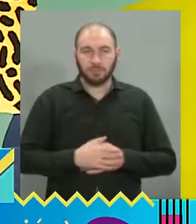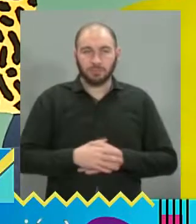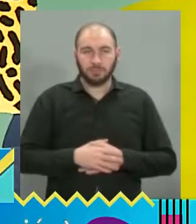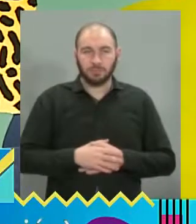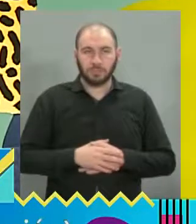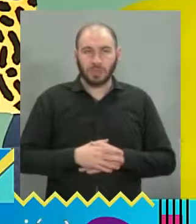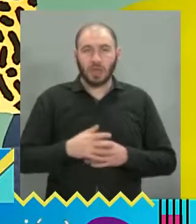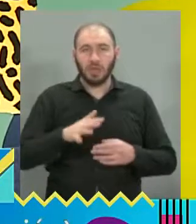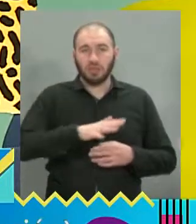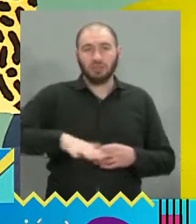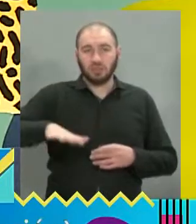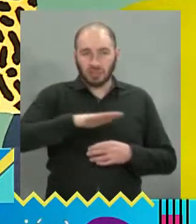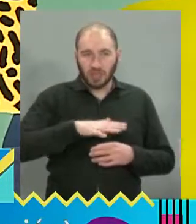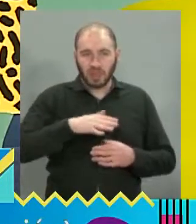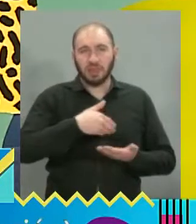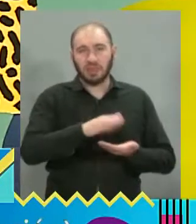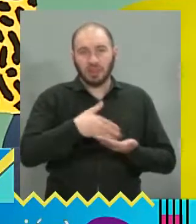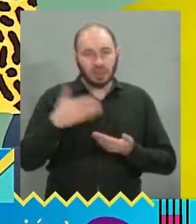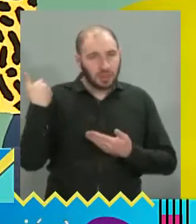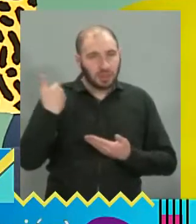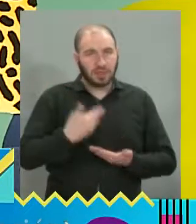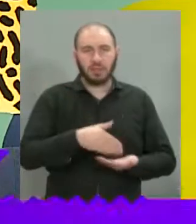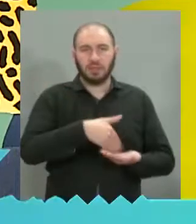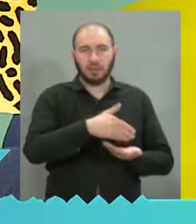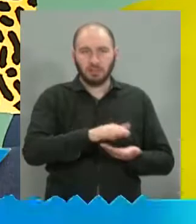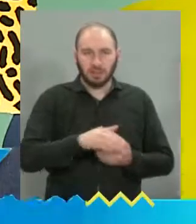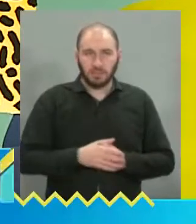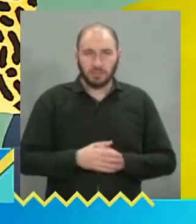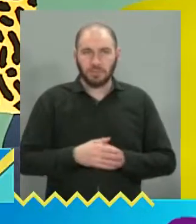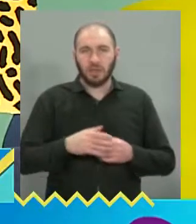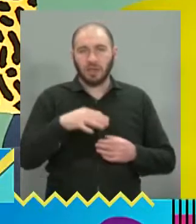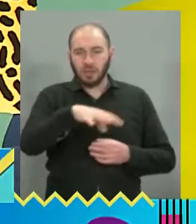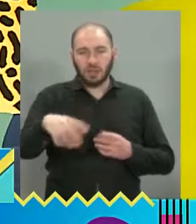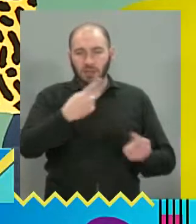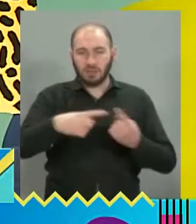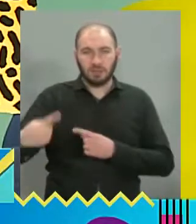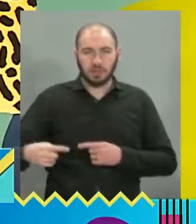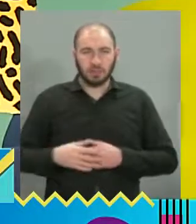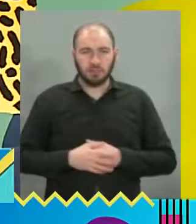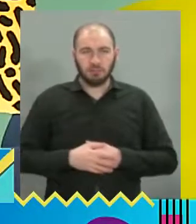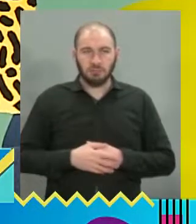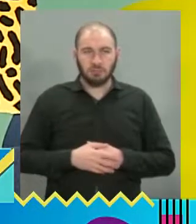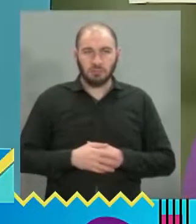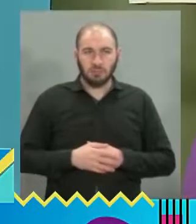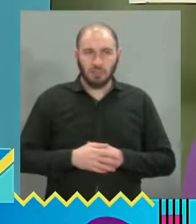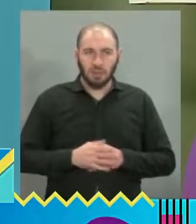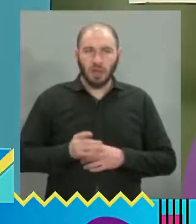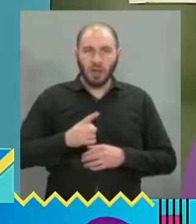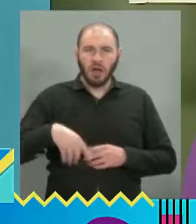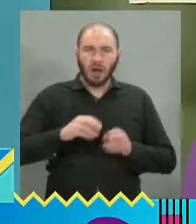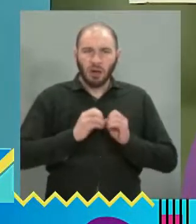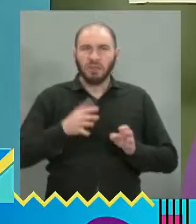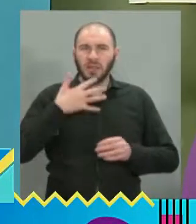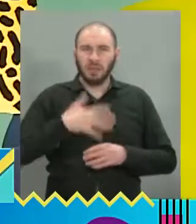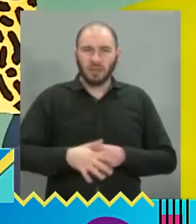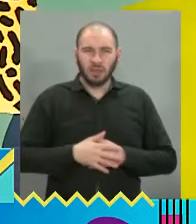a través de una sociedad que nos discriminó históricamente en diferentes ámbitos, empecemos a entender de